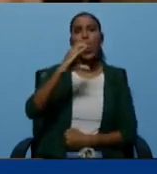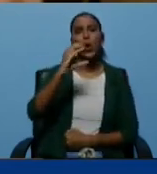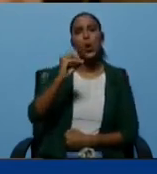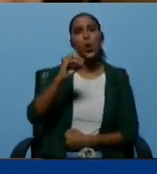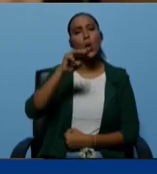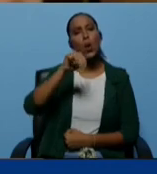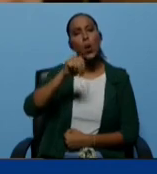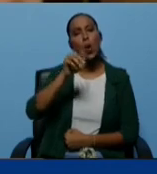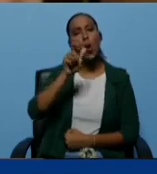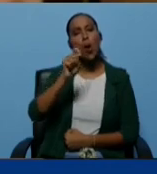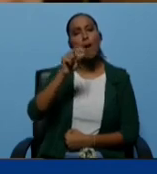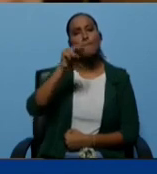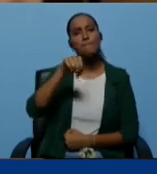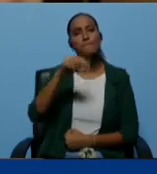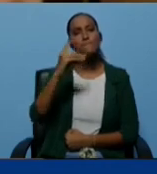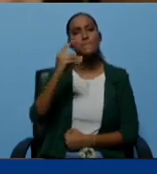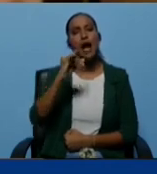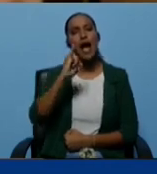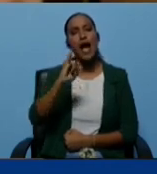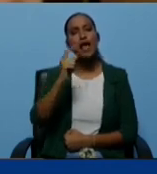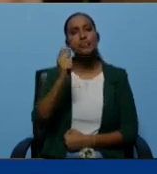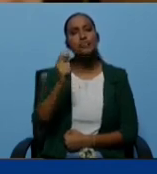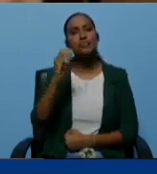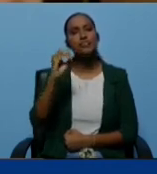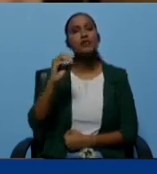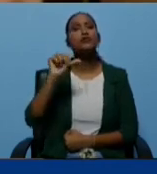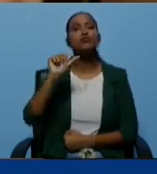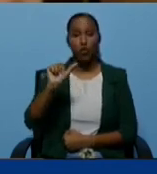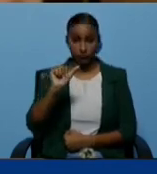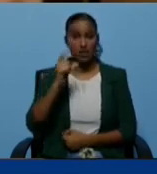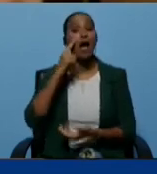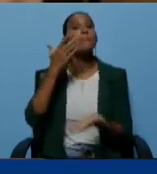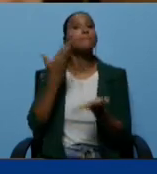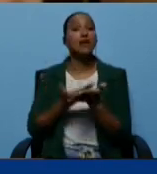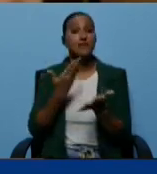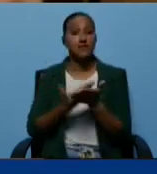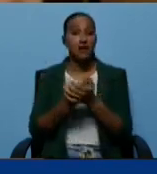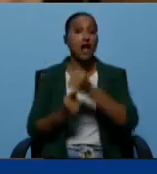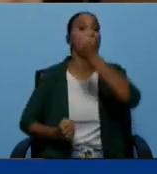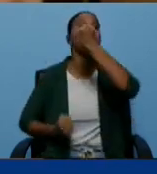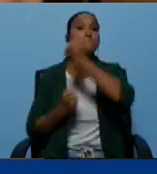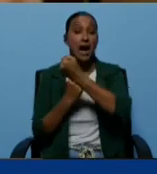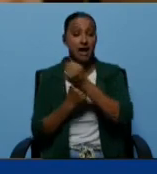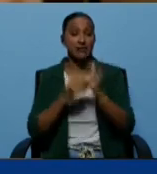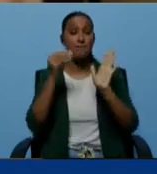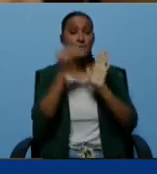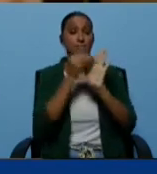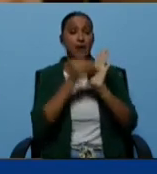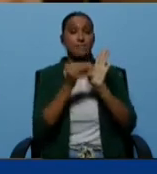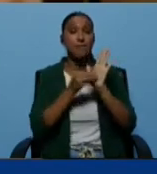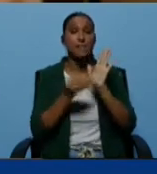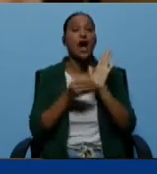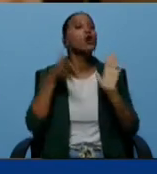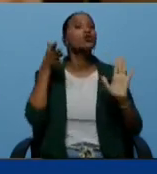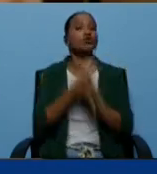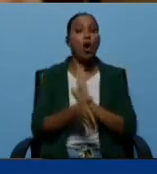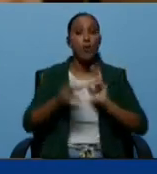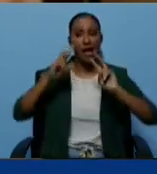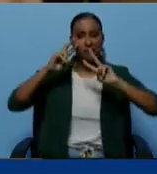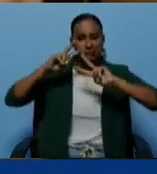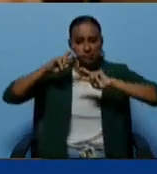Esto que decimos, insisto, está sustentado en 31 tipos de experticias realizadas, que